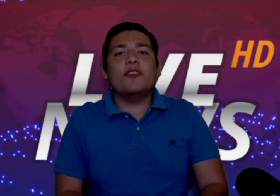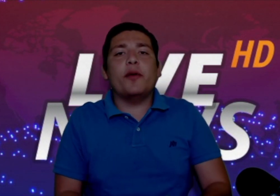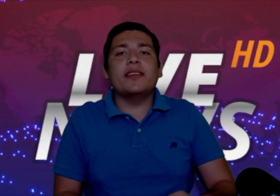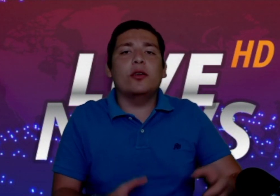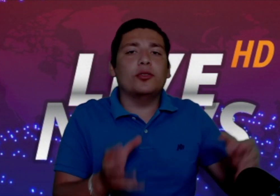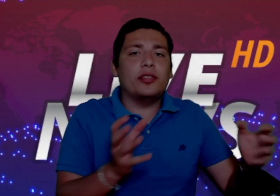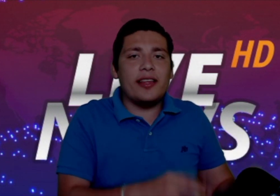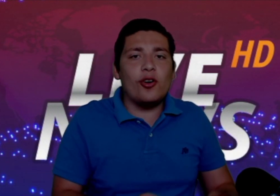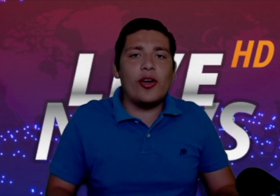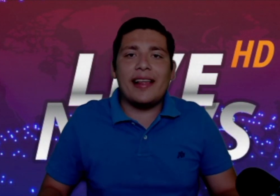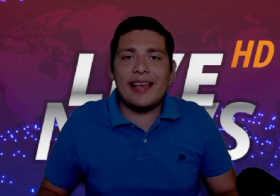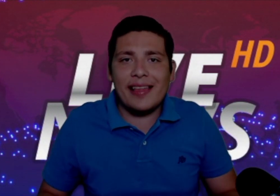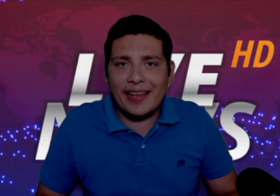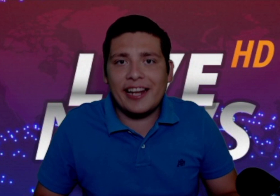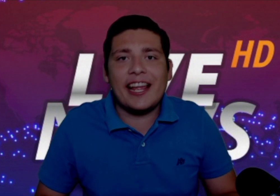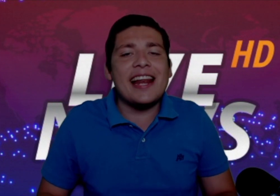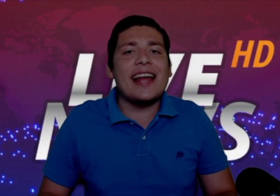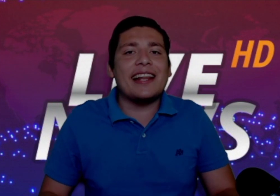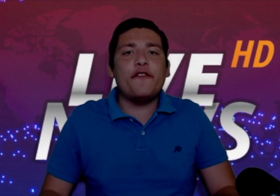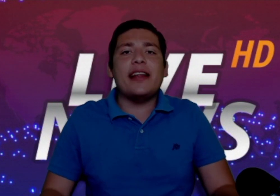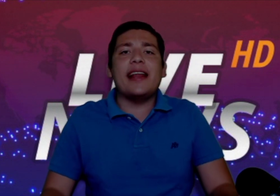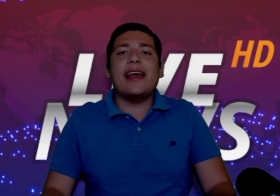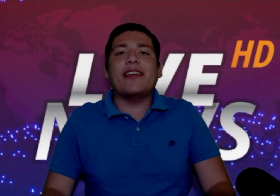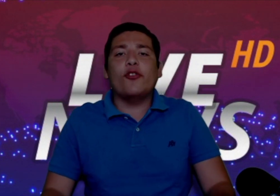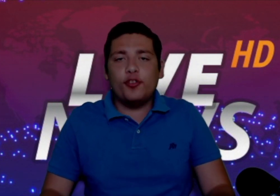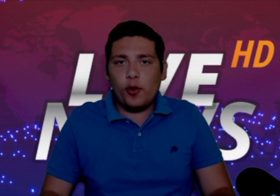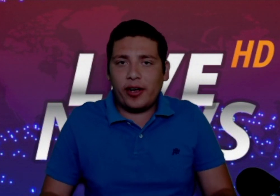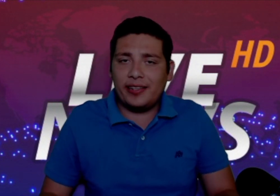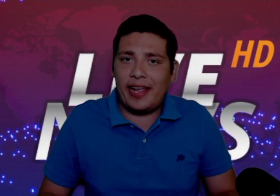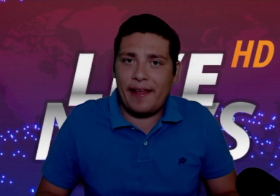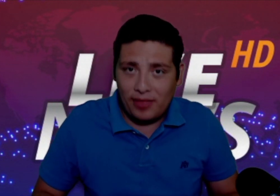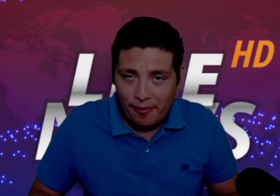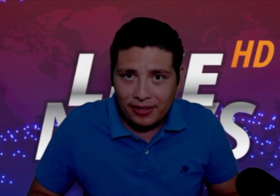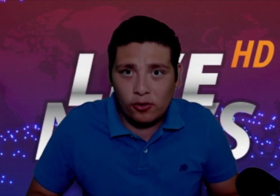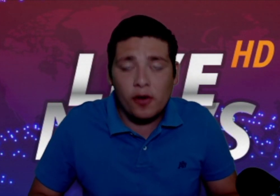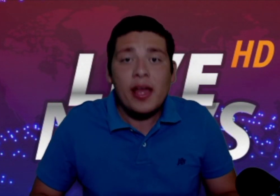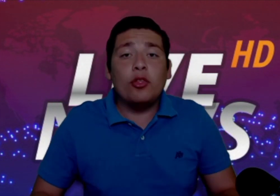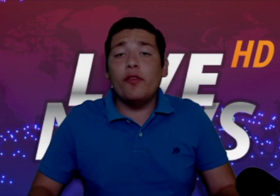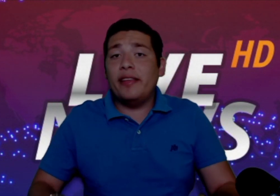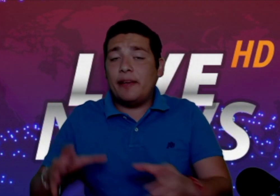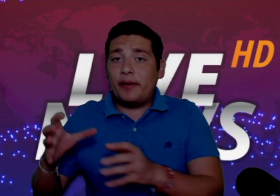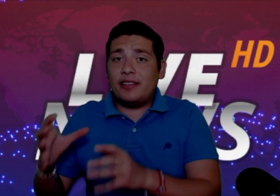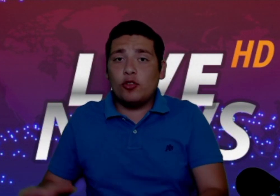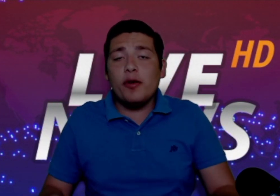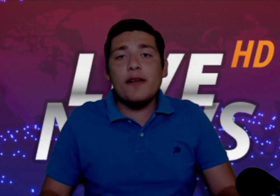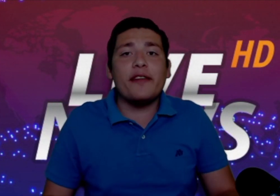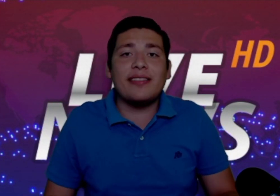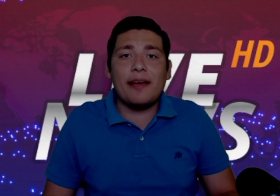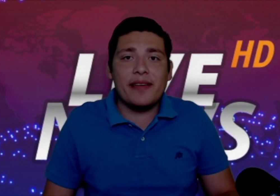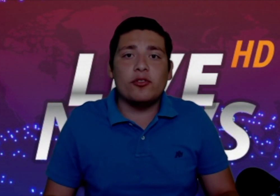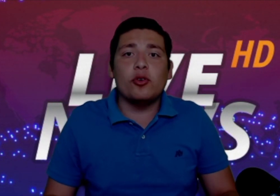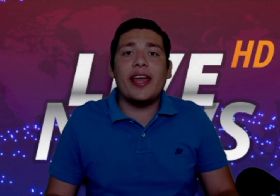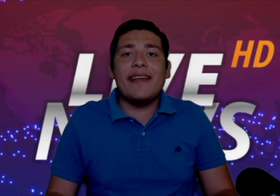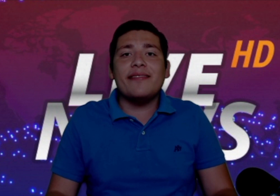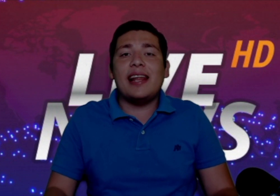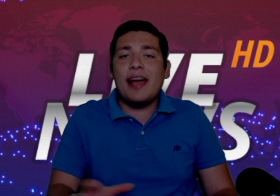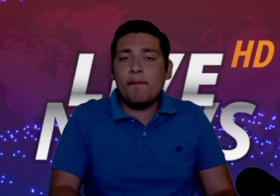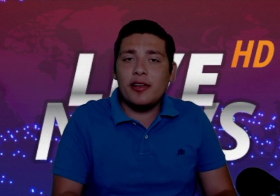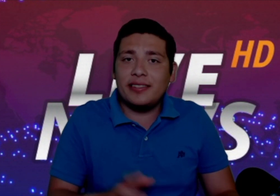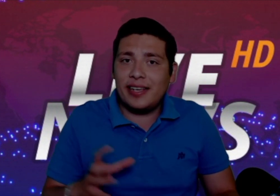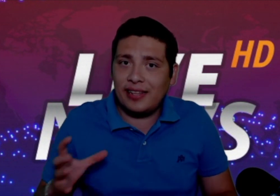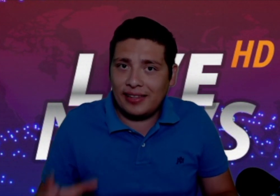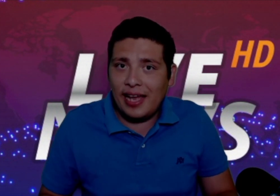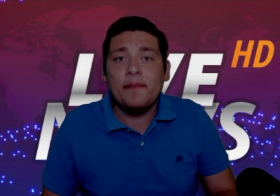es que después de lo sucedido el día de ayer en la refinería de Dos Bocas en Tabasco, donde se presentó un enfrentamiento entre